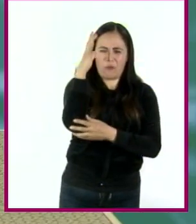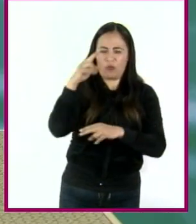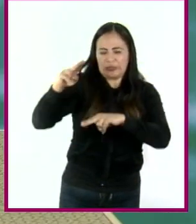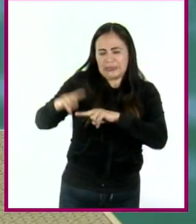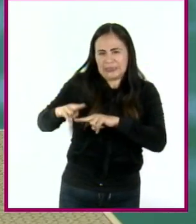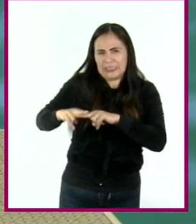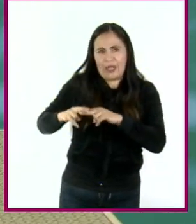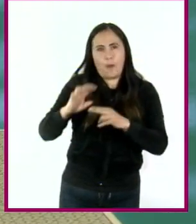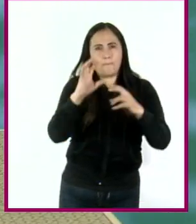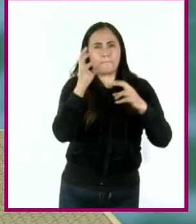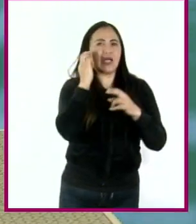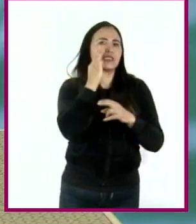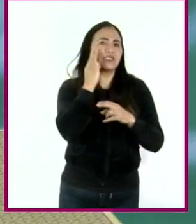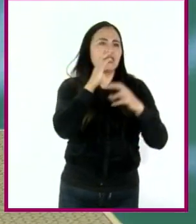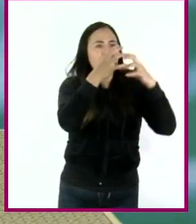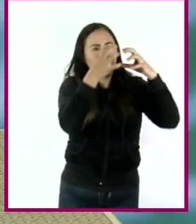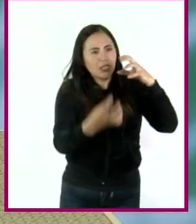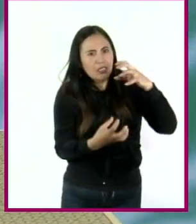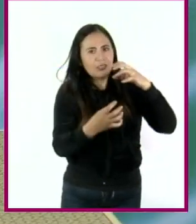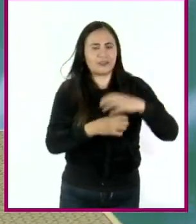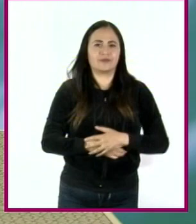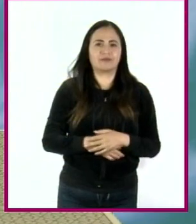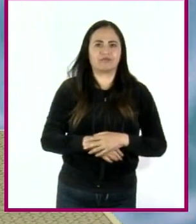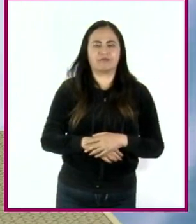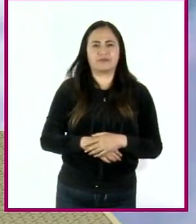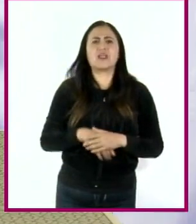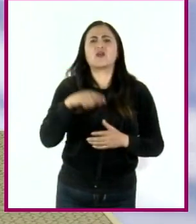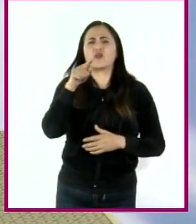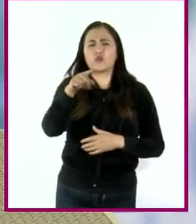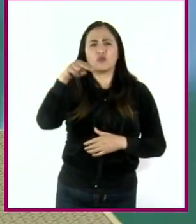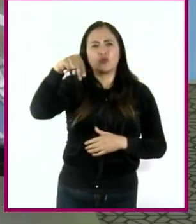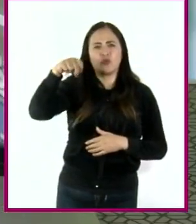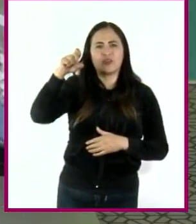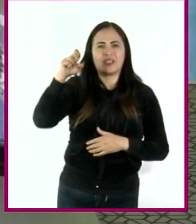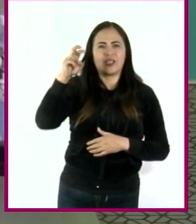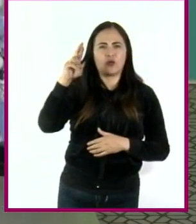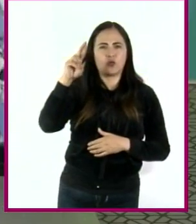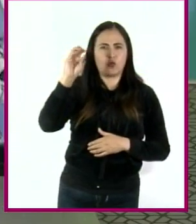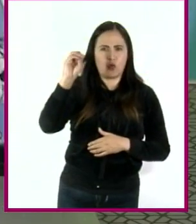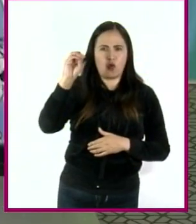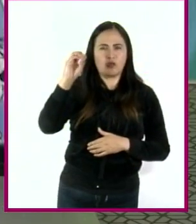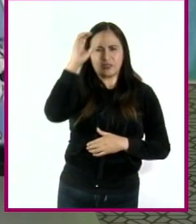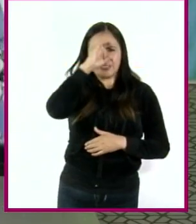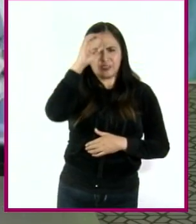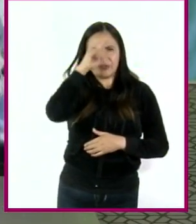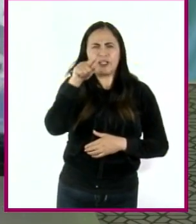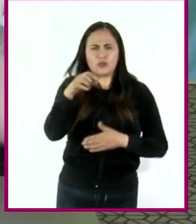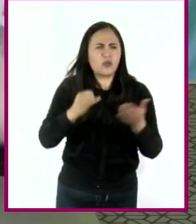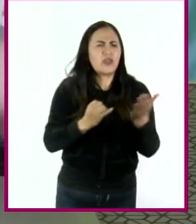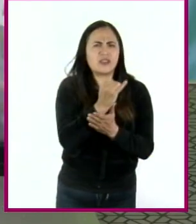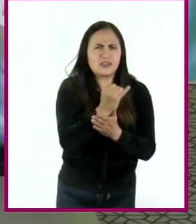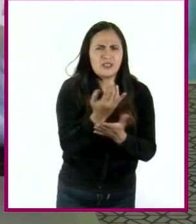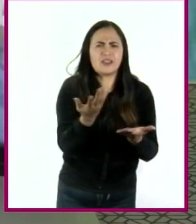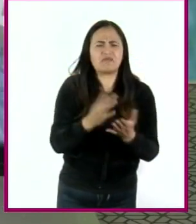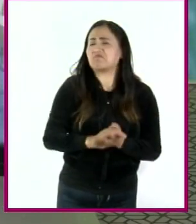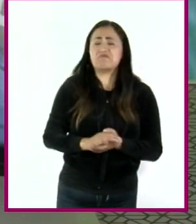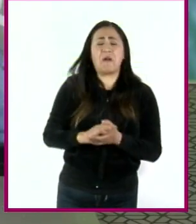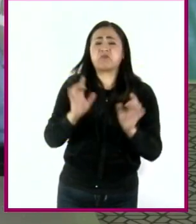muchísimos. ¿Por qué decidiste ser neurocientífico? No, mira, en mi vida yo nunca decidí nada, todo me fue